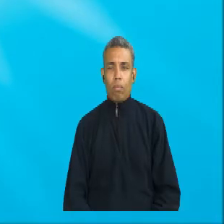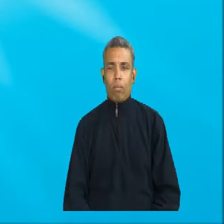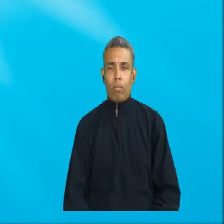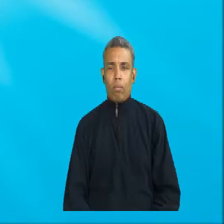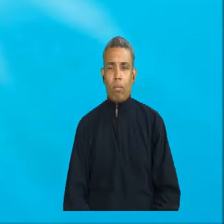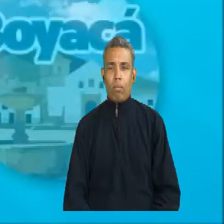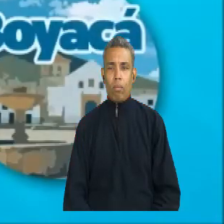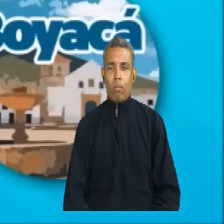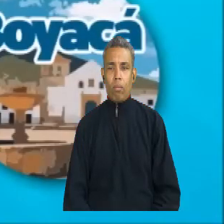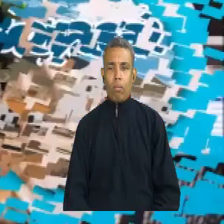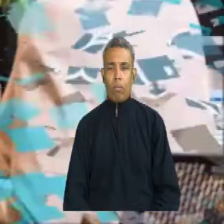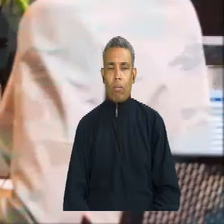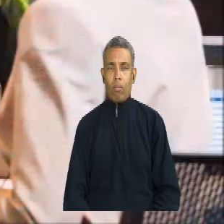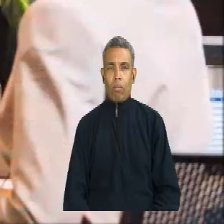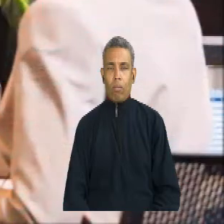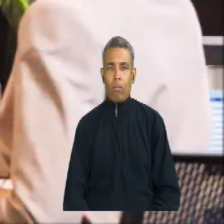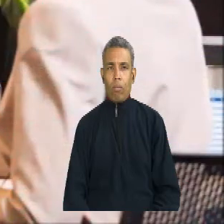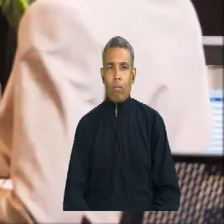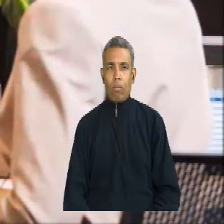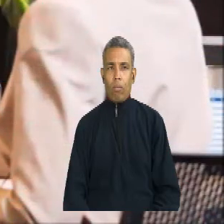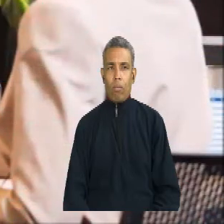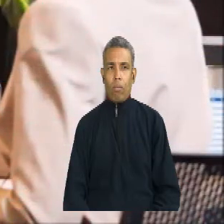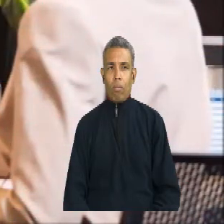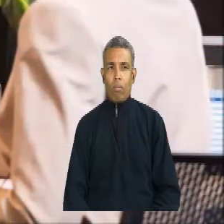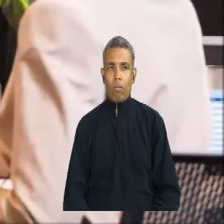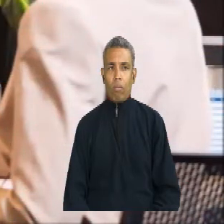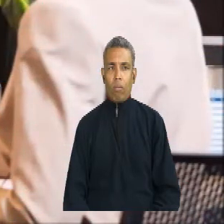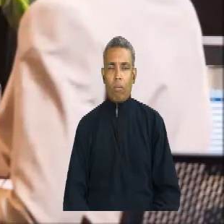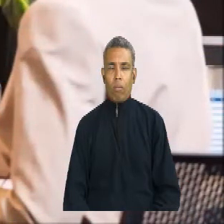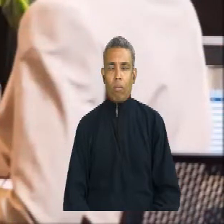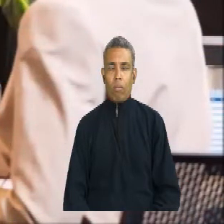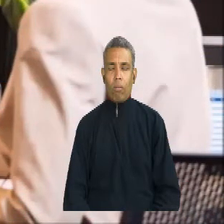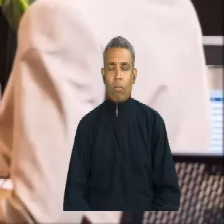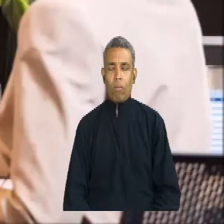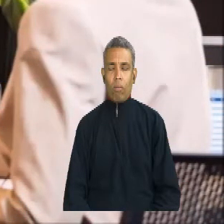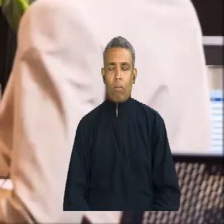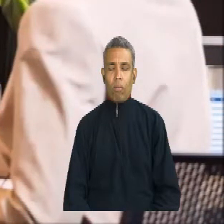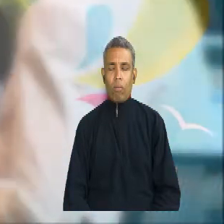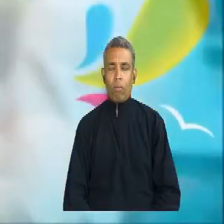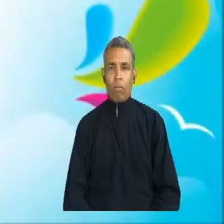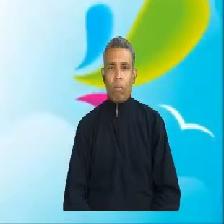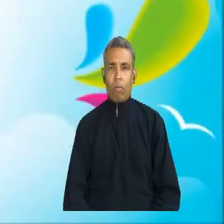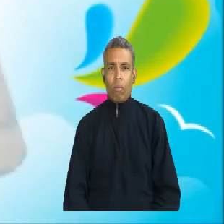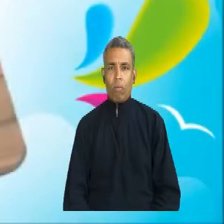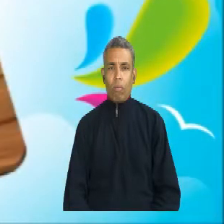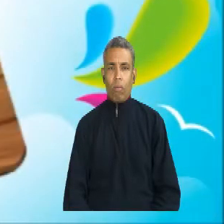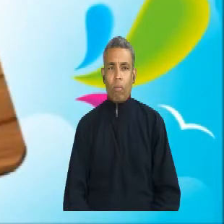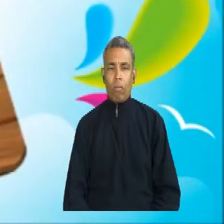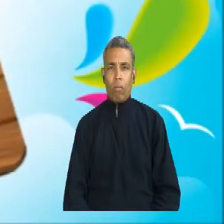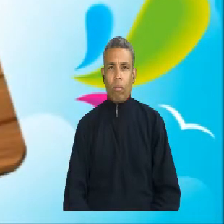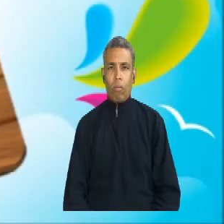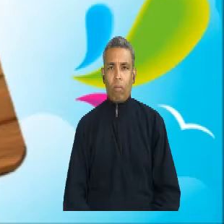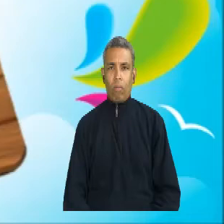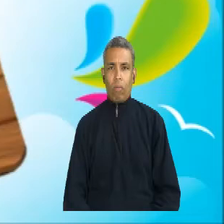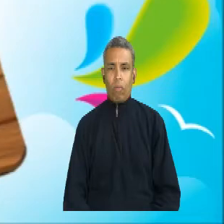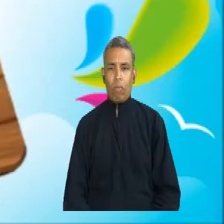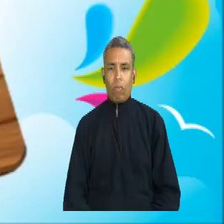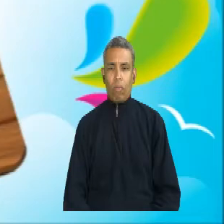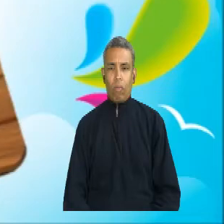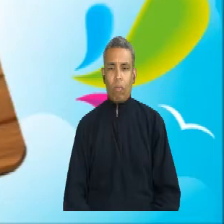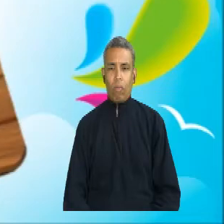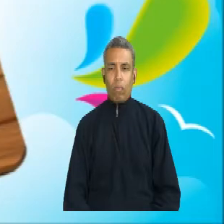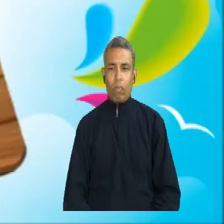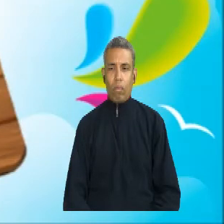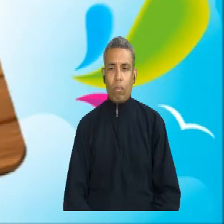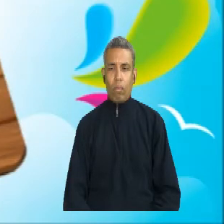Cafetero y Boyacá. Comunícate con una de nuestras asesoras para más información. Vive las vacaciones de